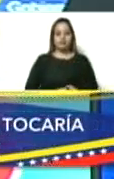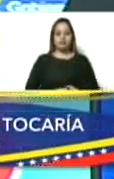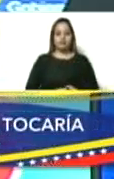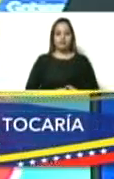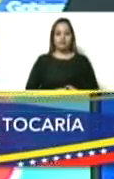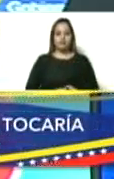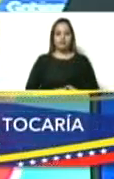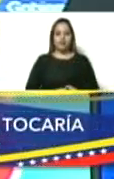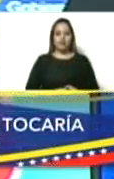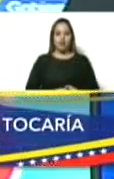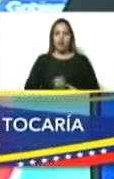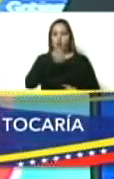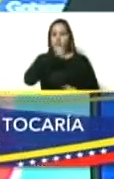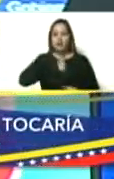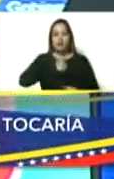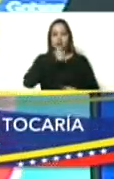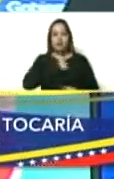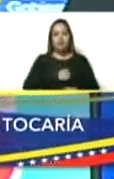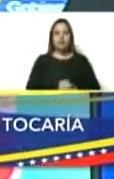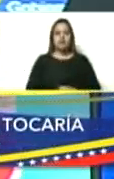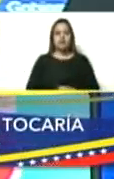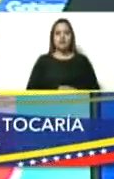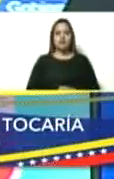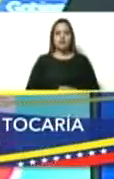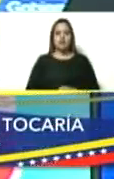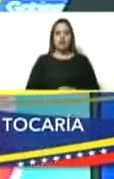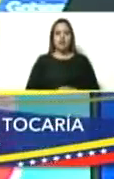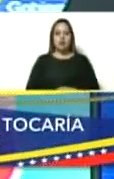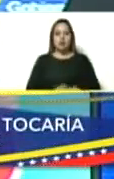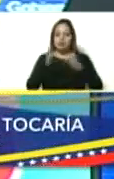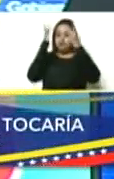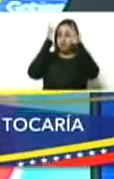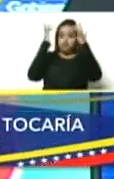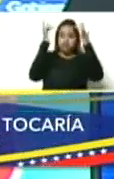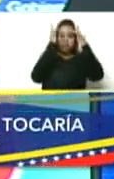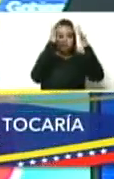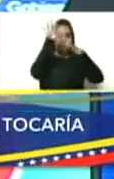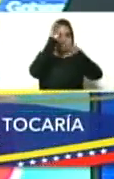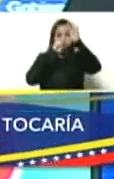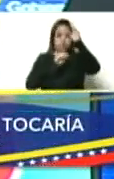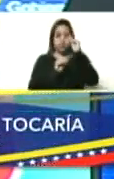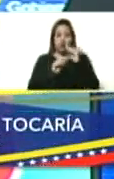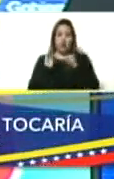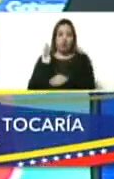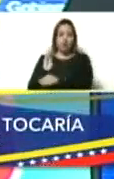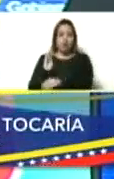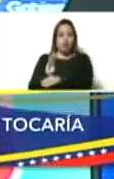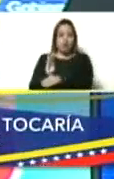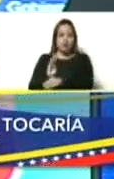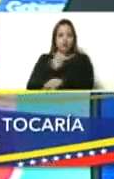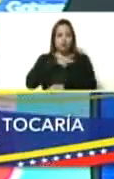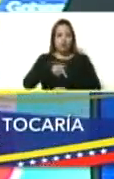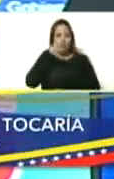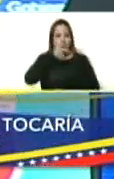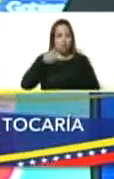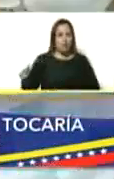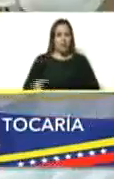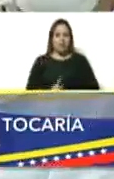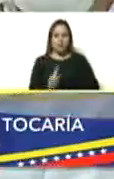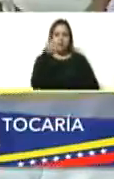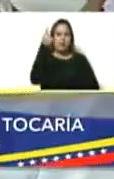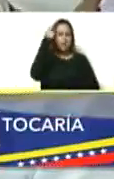con paciencia, con sabiduría, con inteligencia, protegimos a nuestro pueblo desde el primer día